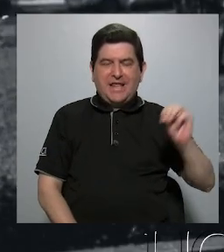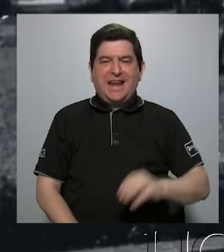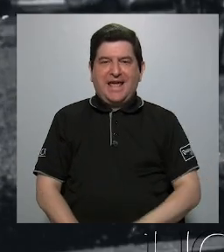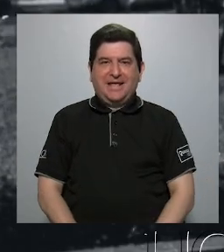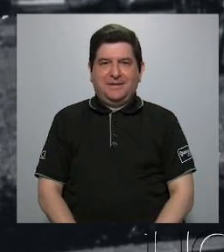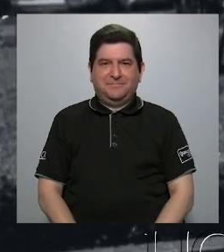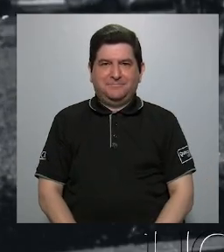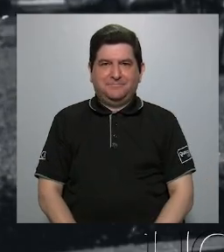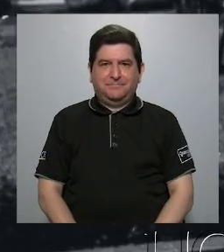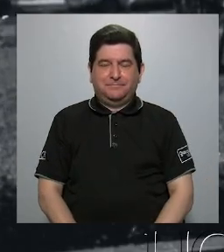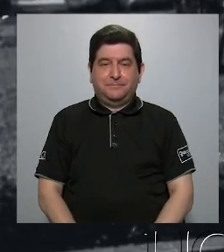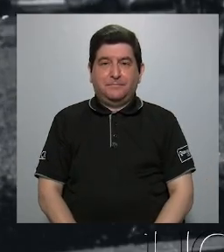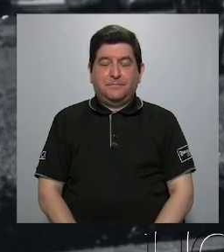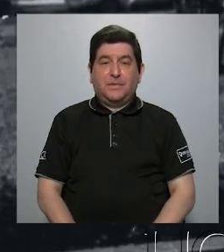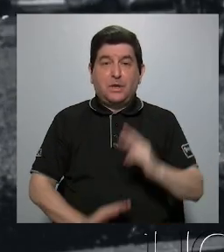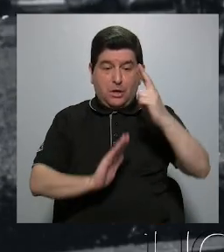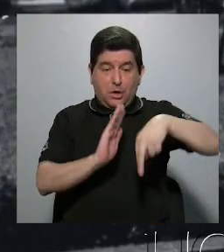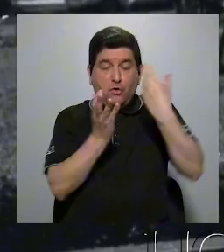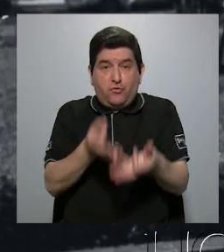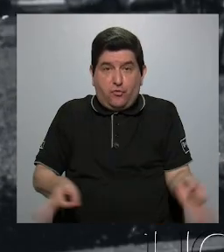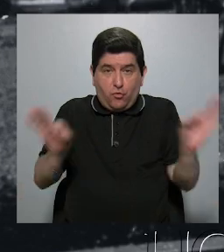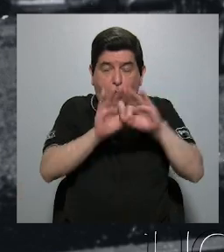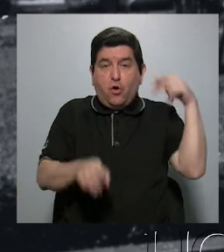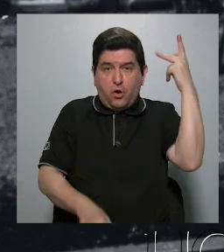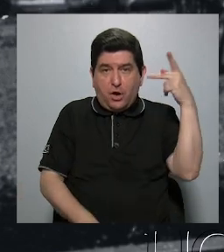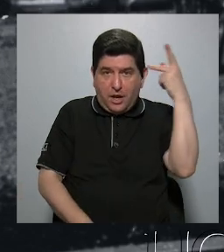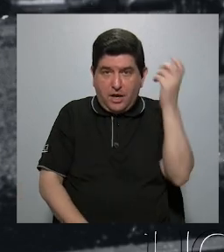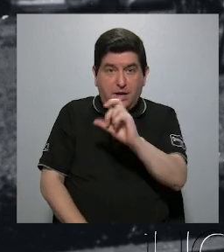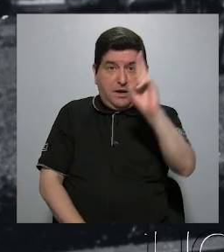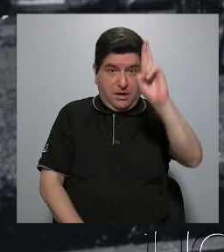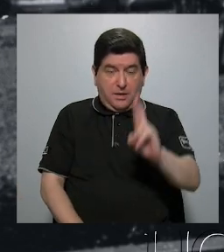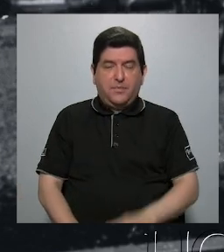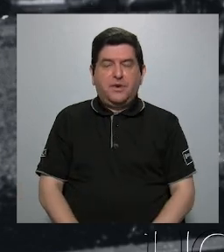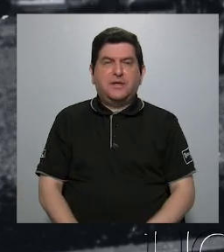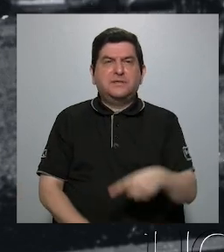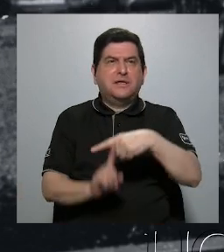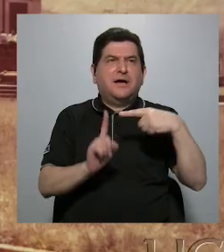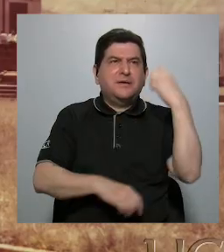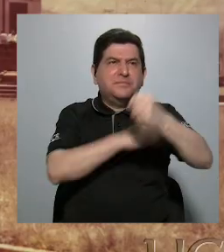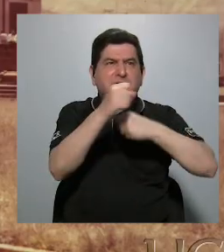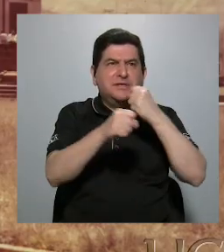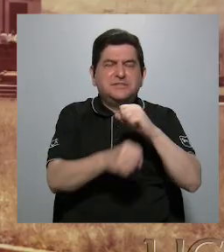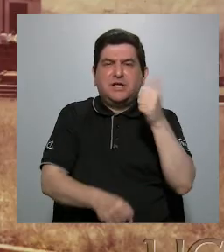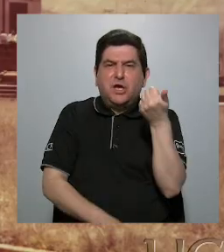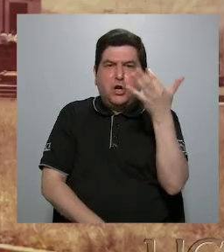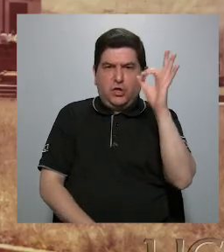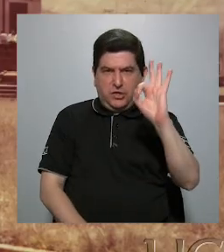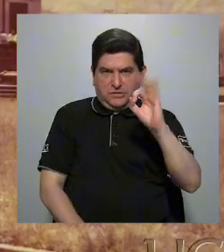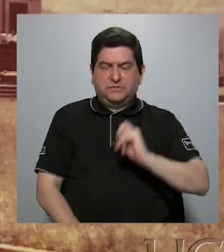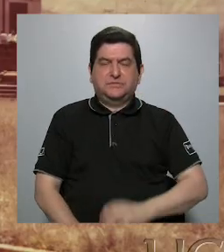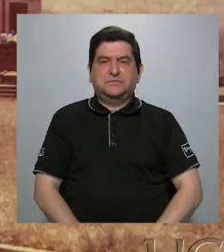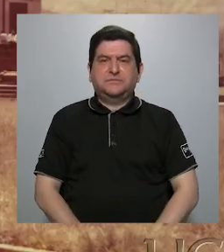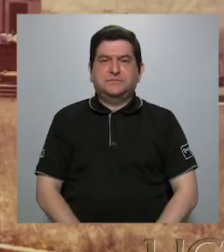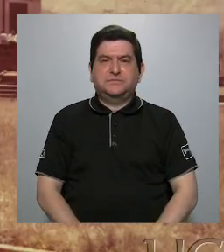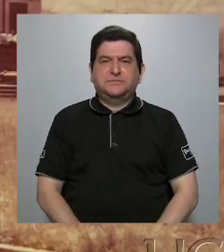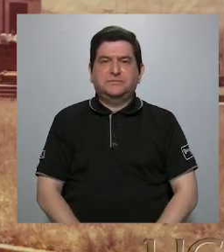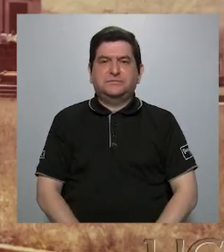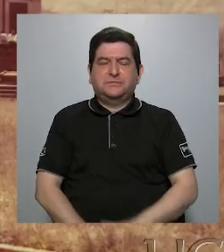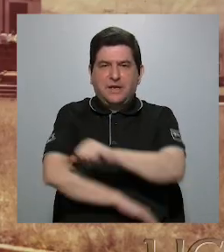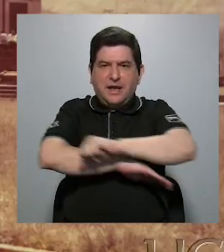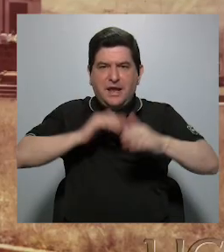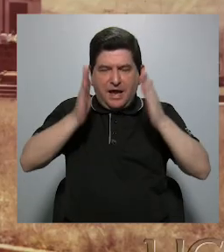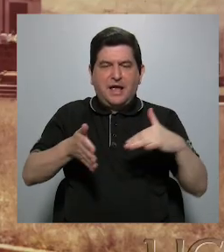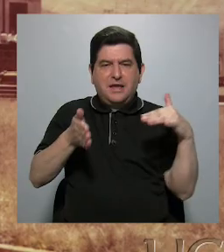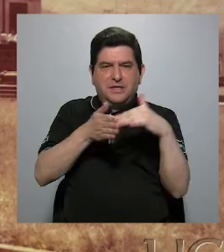Montealegre, que juega un papel importante en la política de Costa Rica de mediados del siglo XIX,